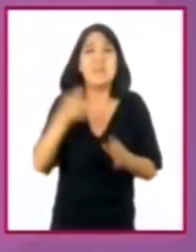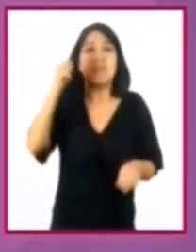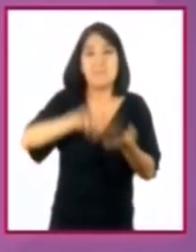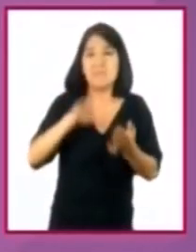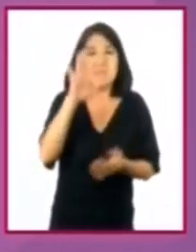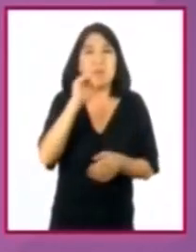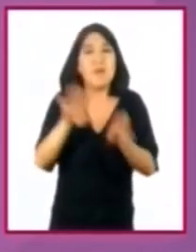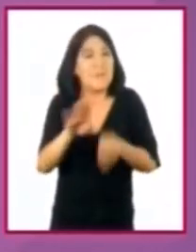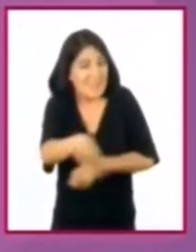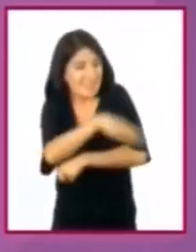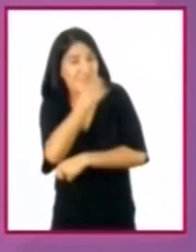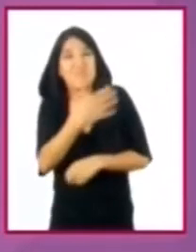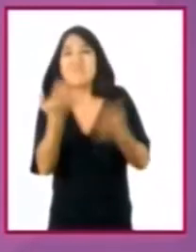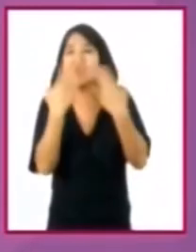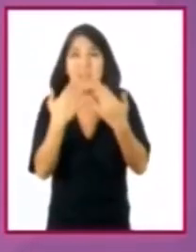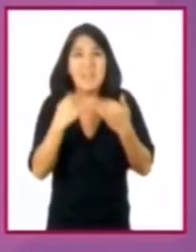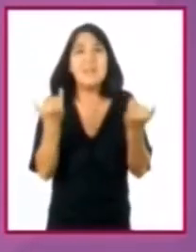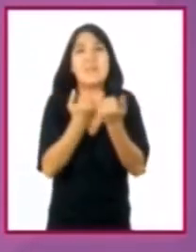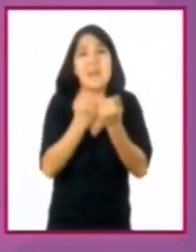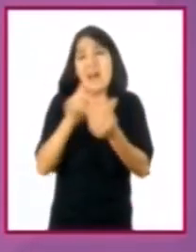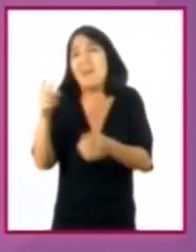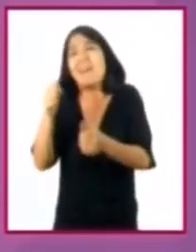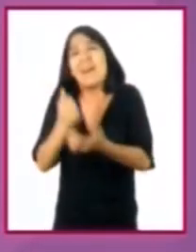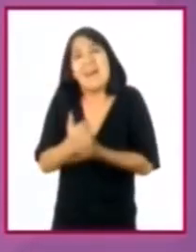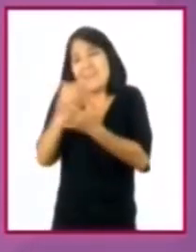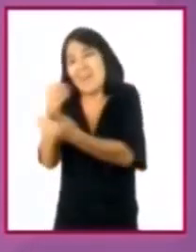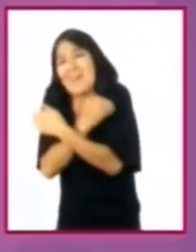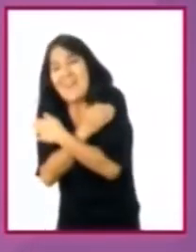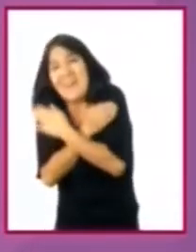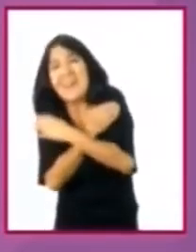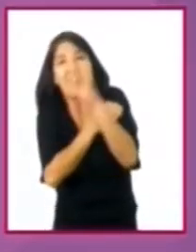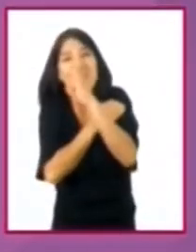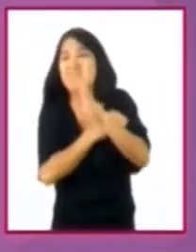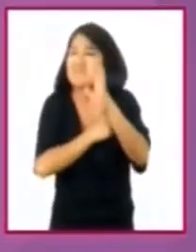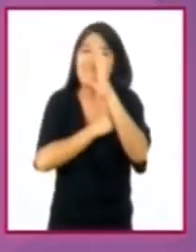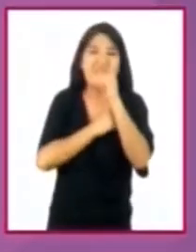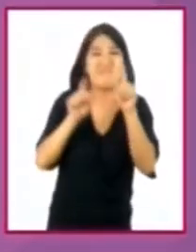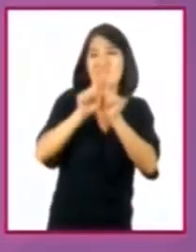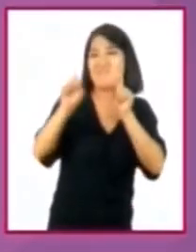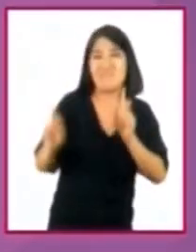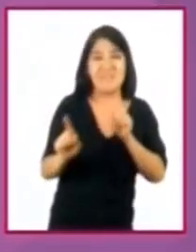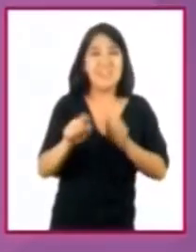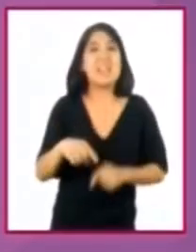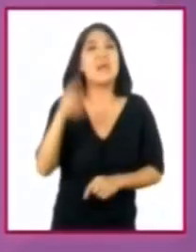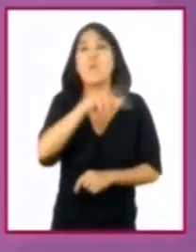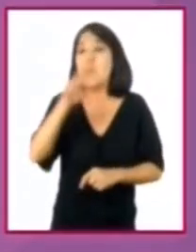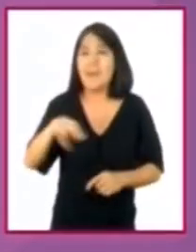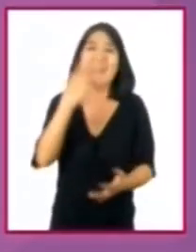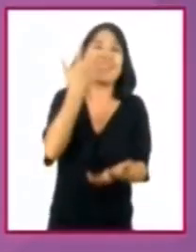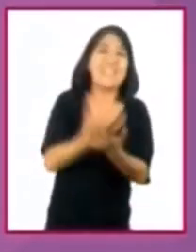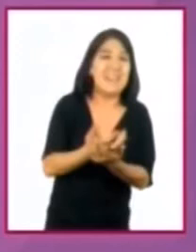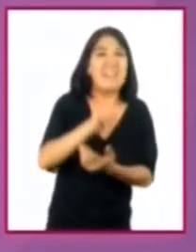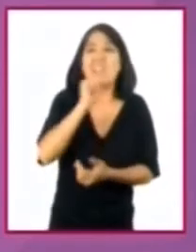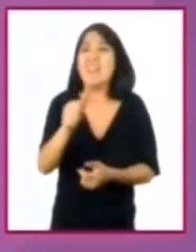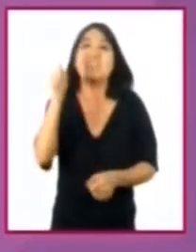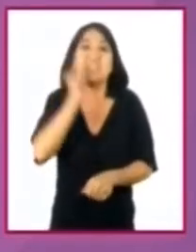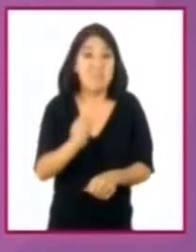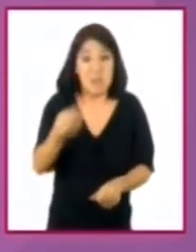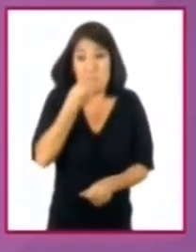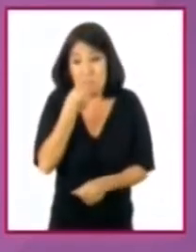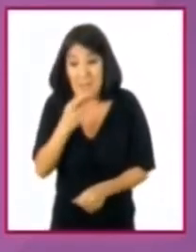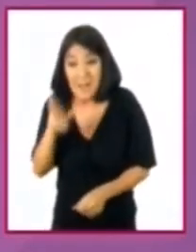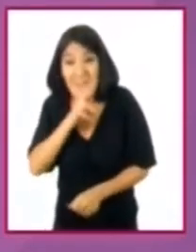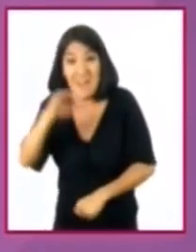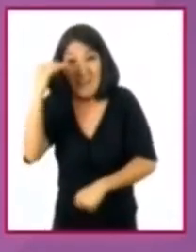ninguna manta, ni apretarnos unos con otros para calentarnos. Nunca descansábamos, apenas comíamos, y si